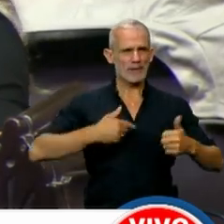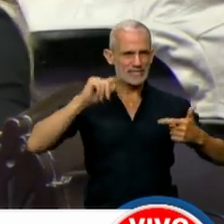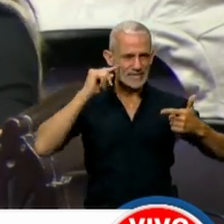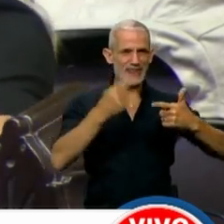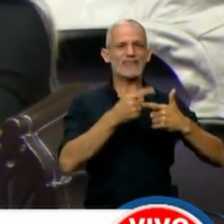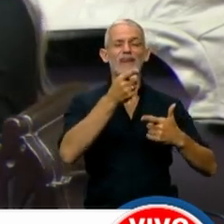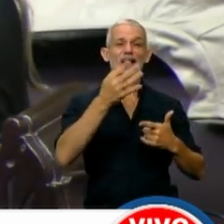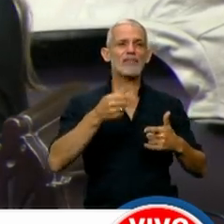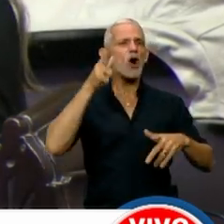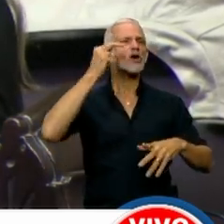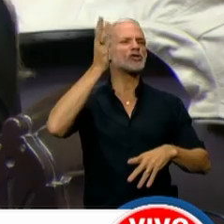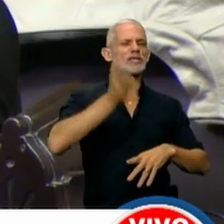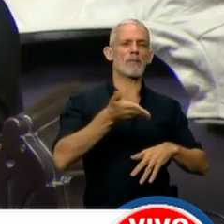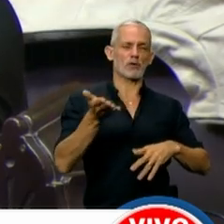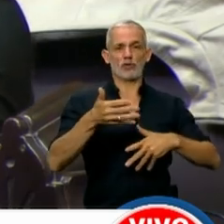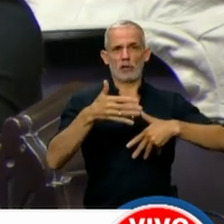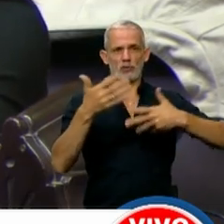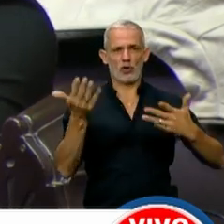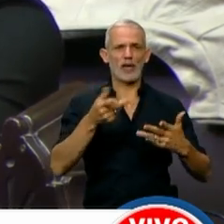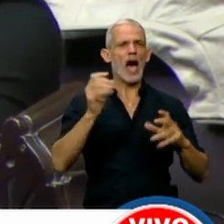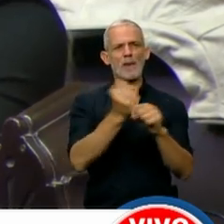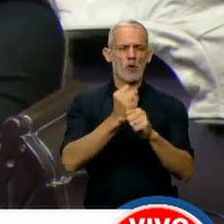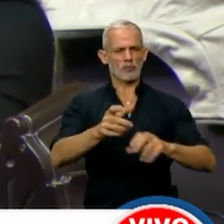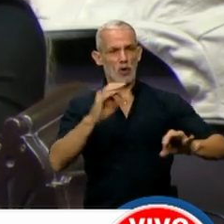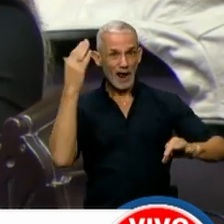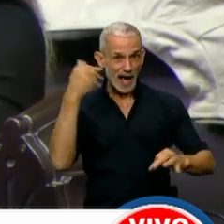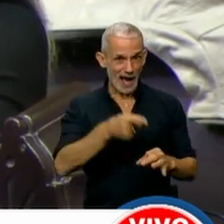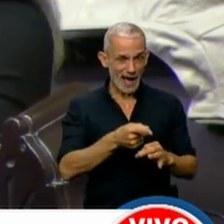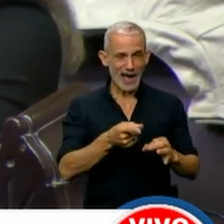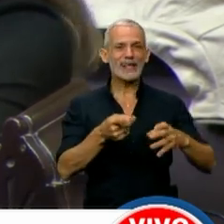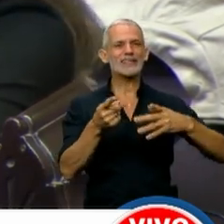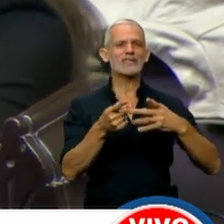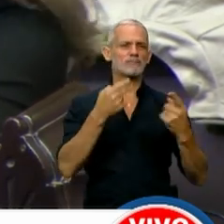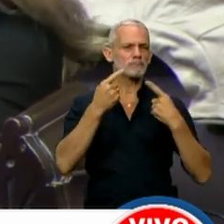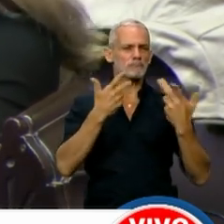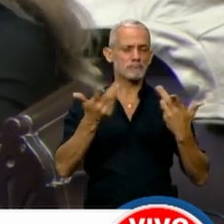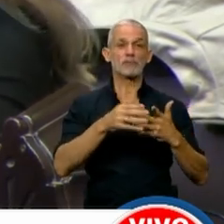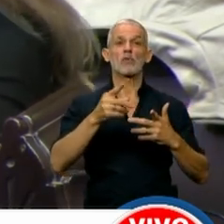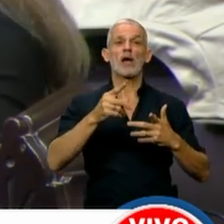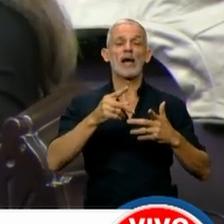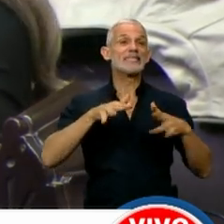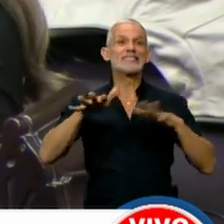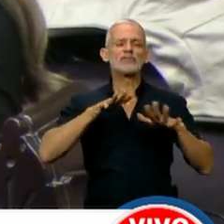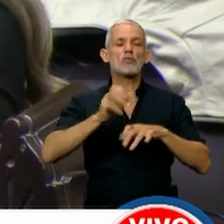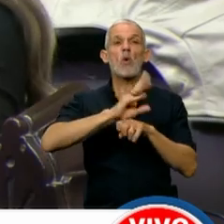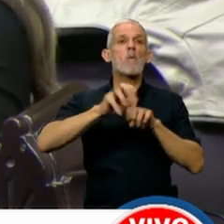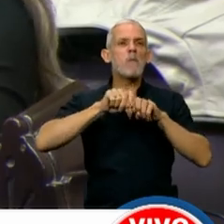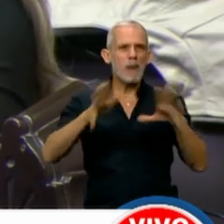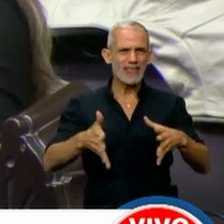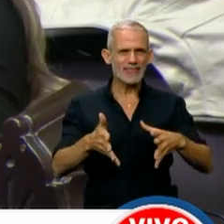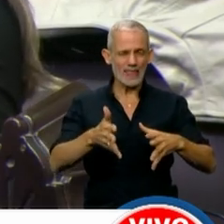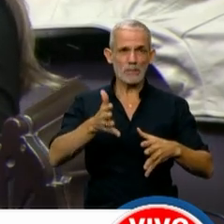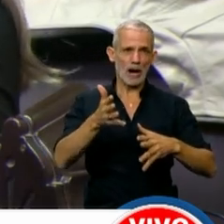llegó a tener un 80 por ciento de aprobación una situación extraordinaria como la pandemia que